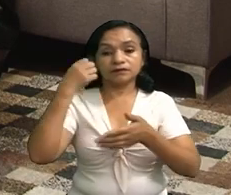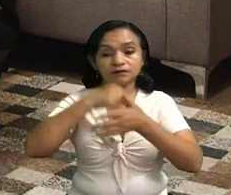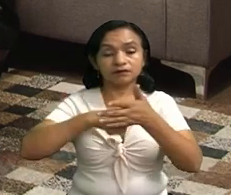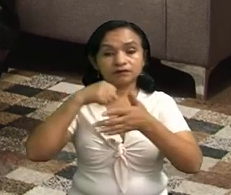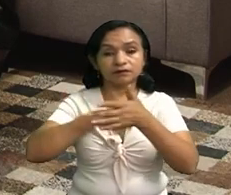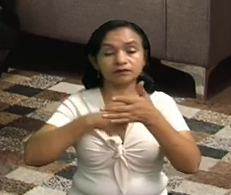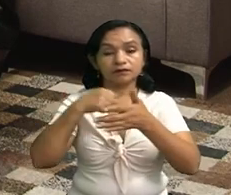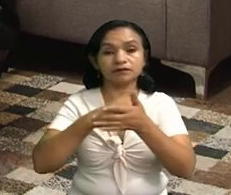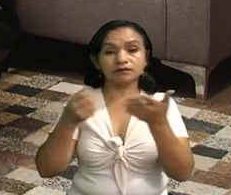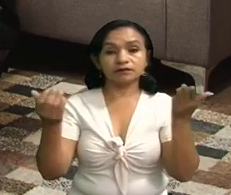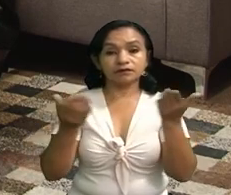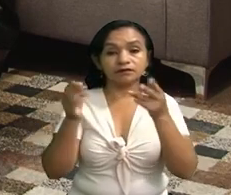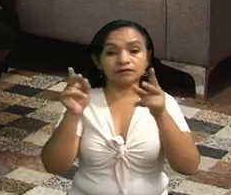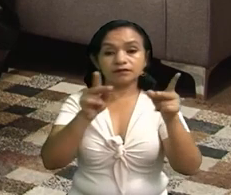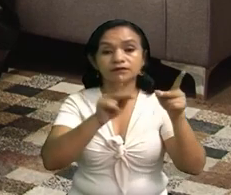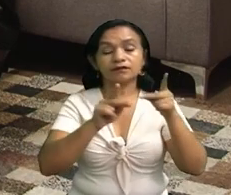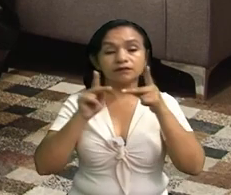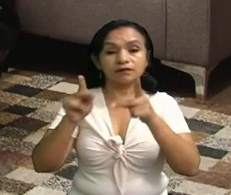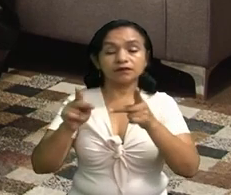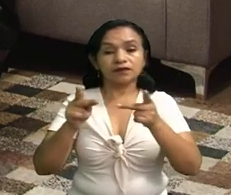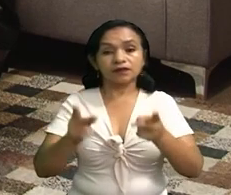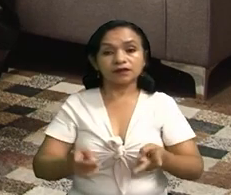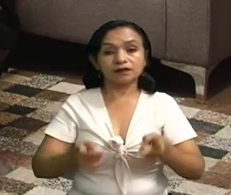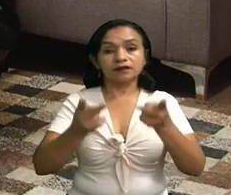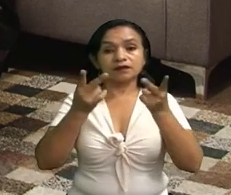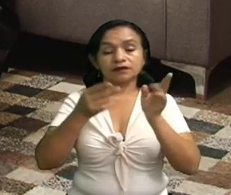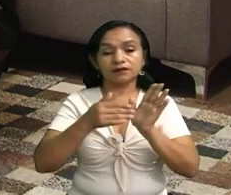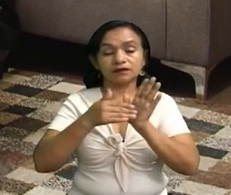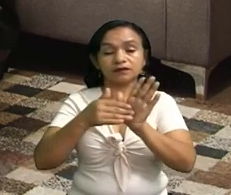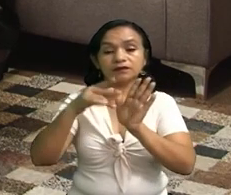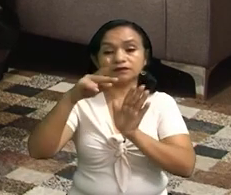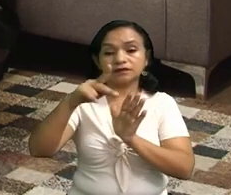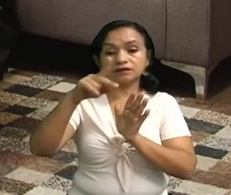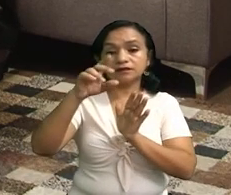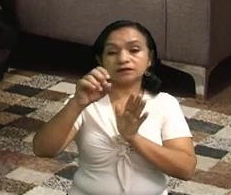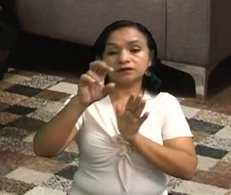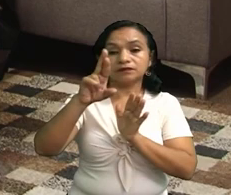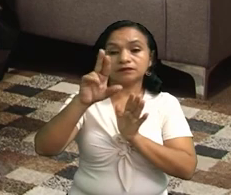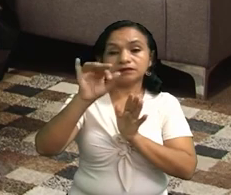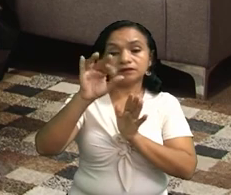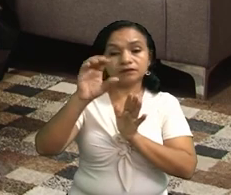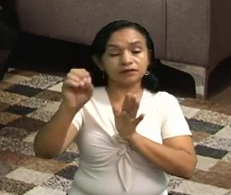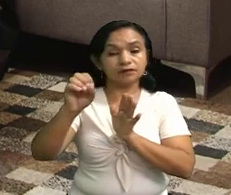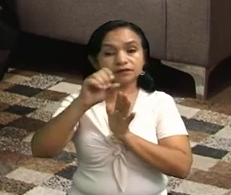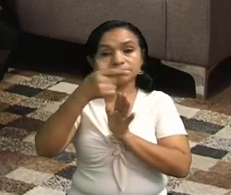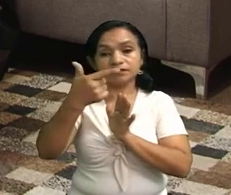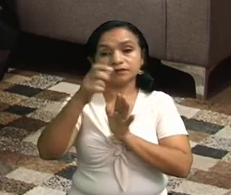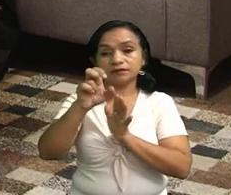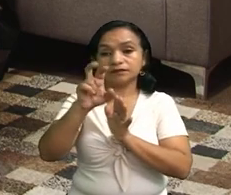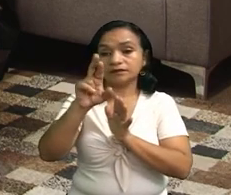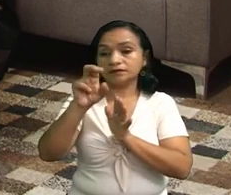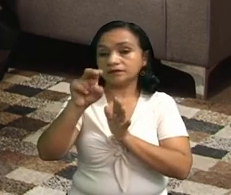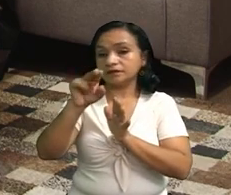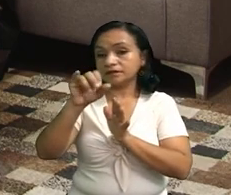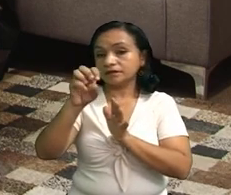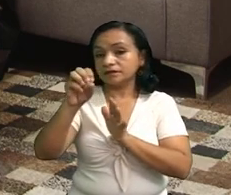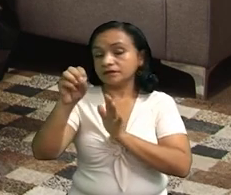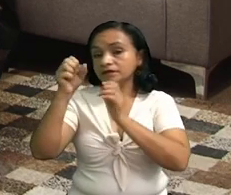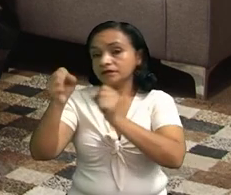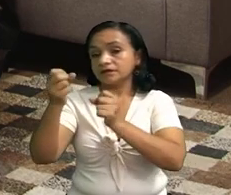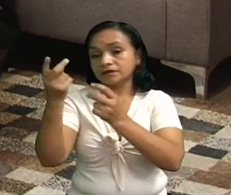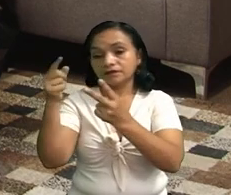y del sacrificio de personas que ofrendaron su vida. Usted mencionaba a Porfirio y Jerónimo, pero también hay muchos más, ¿no?, que dentro de este